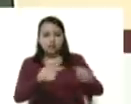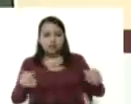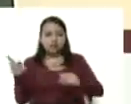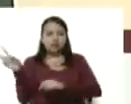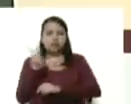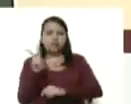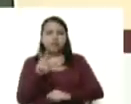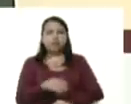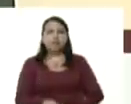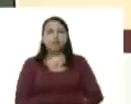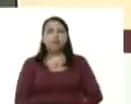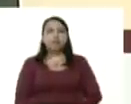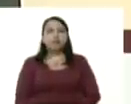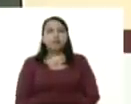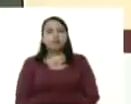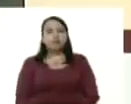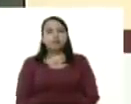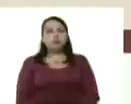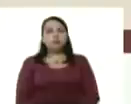esequivo.